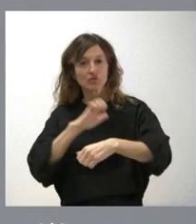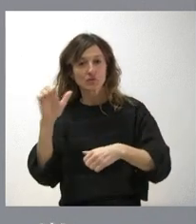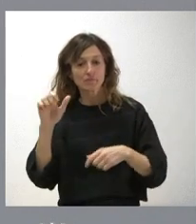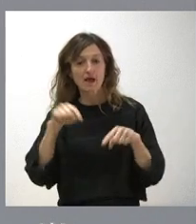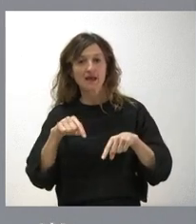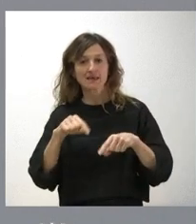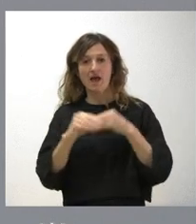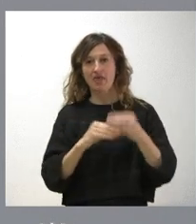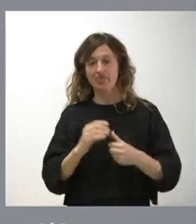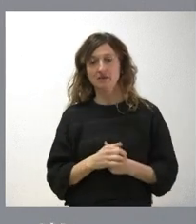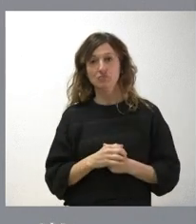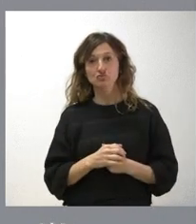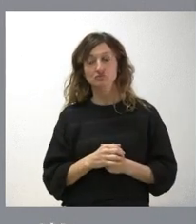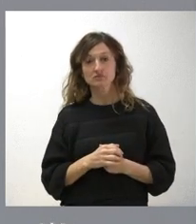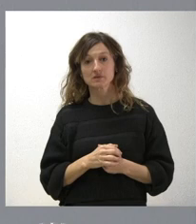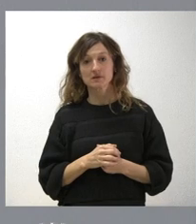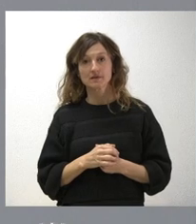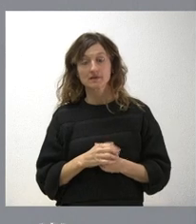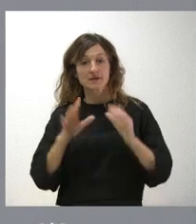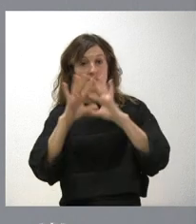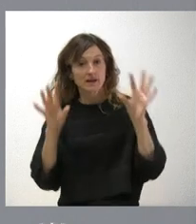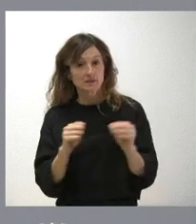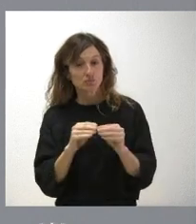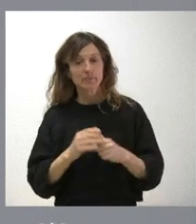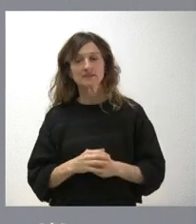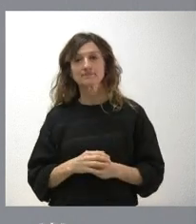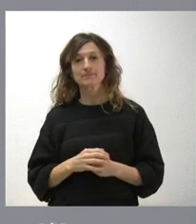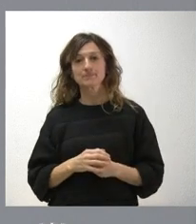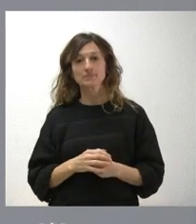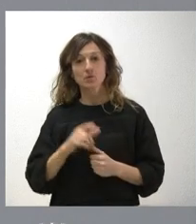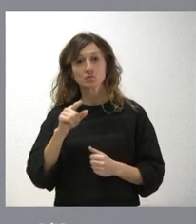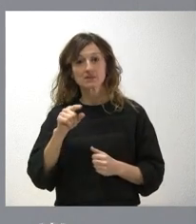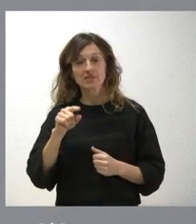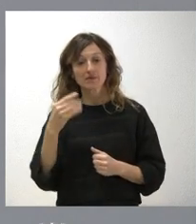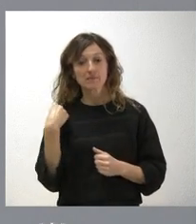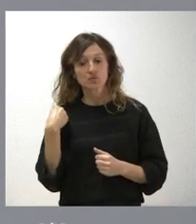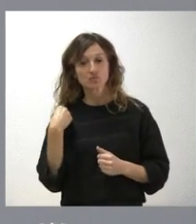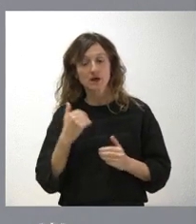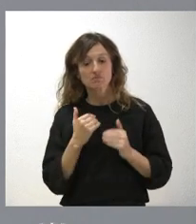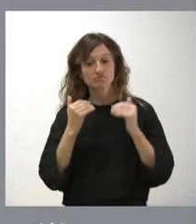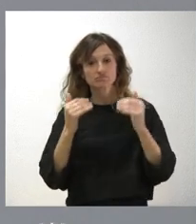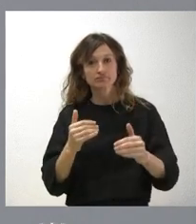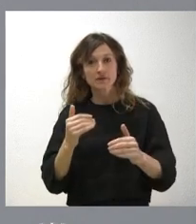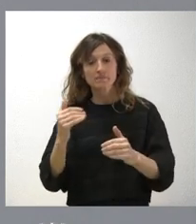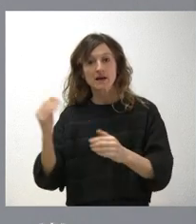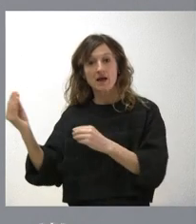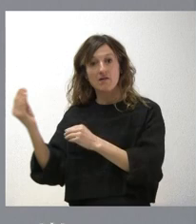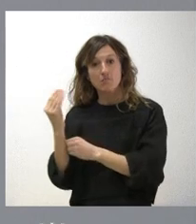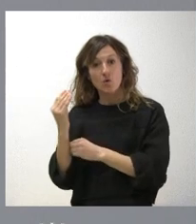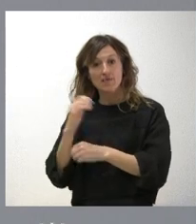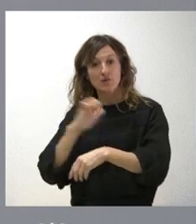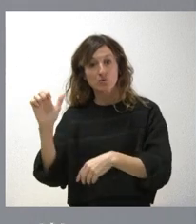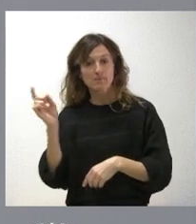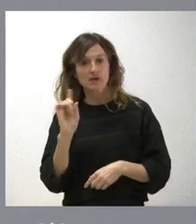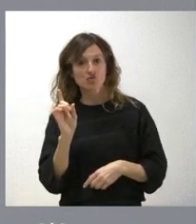hacemos por tanto En definitiva si lo que usted pregunta es si la pra es necesaria para obtener fondos europeos no los fondos